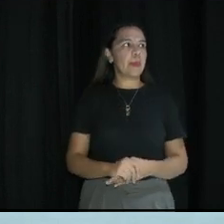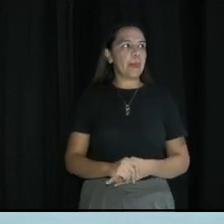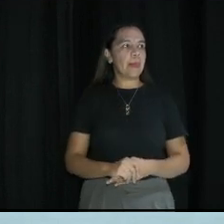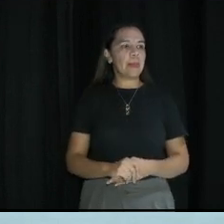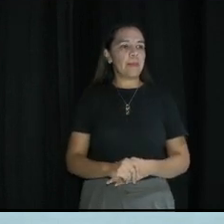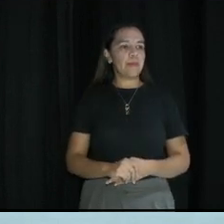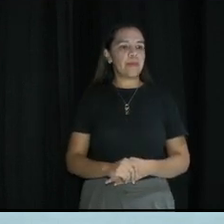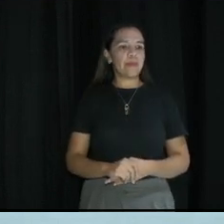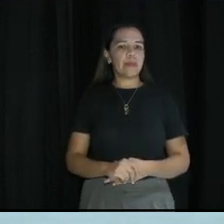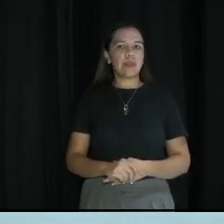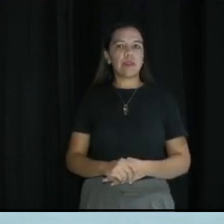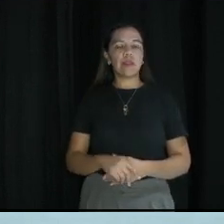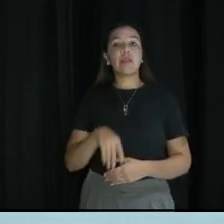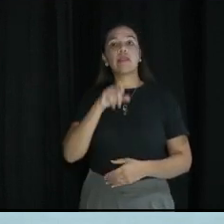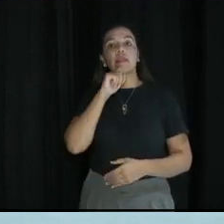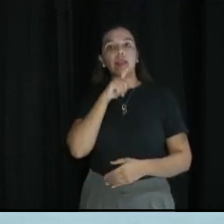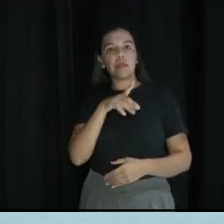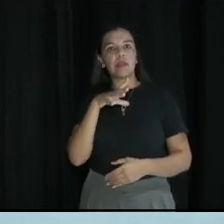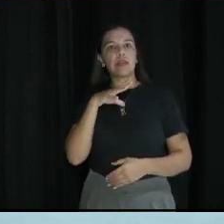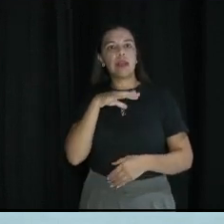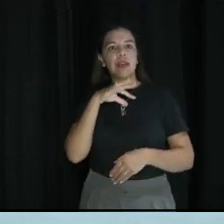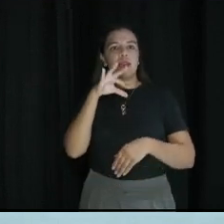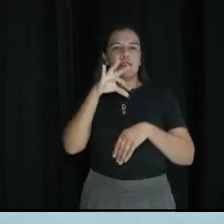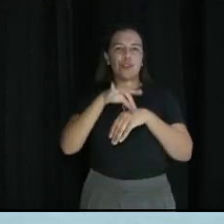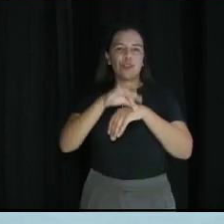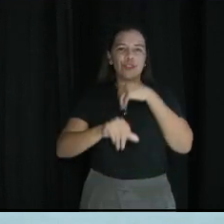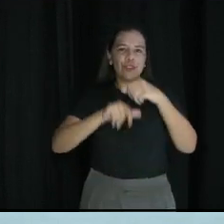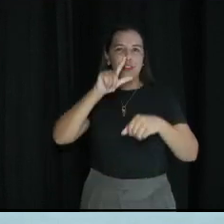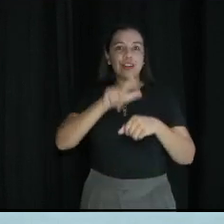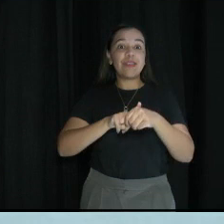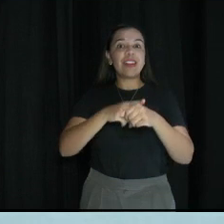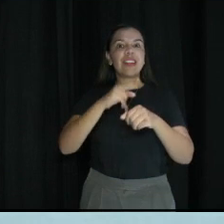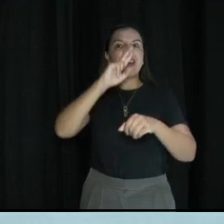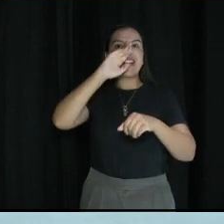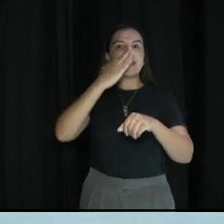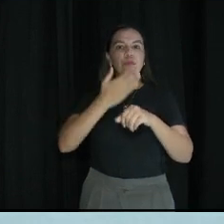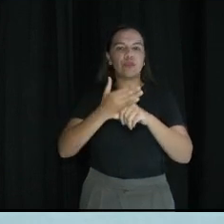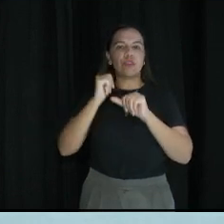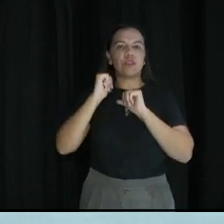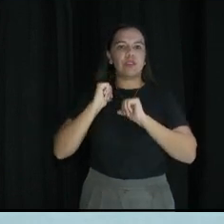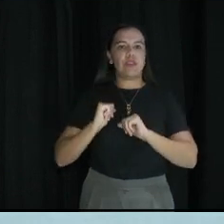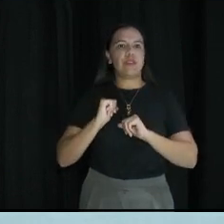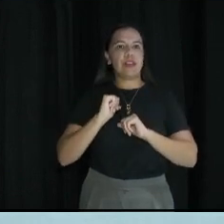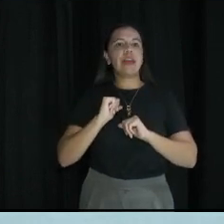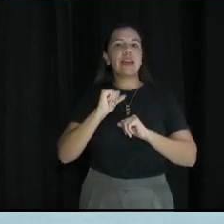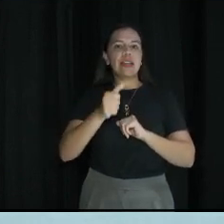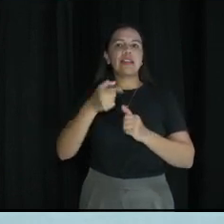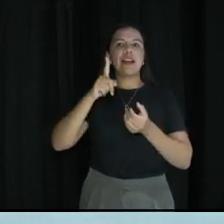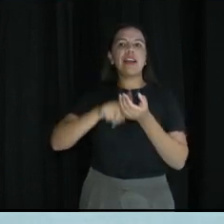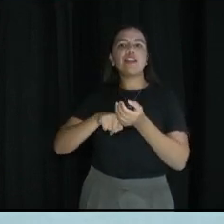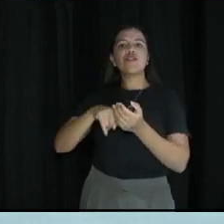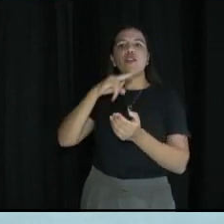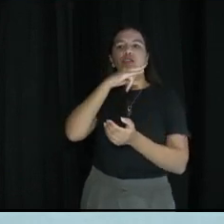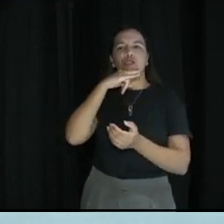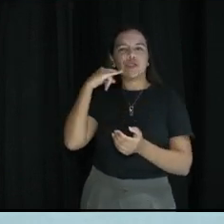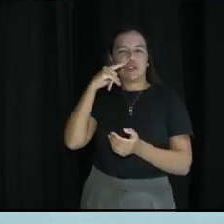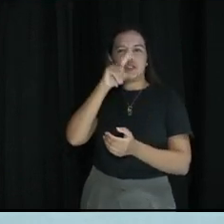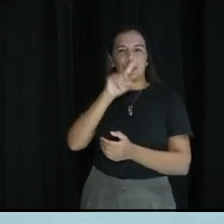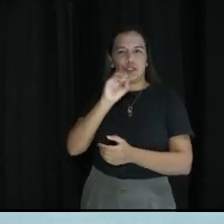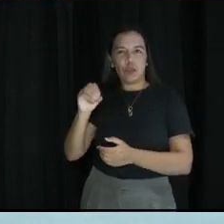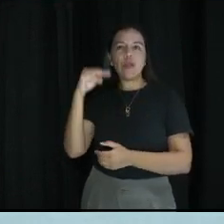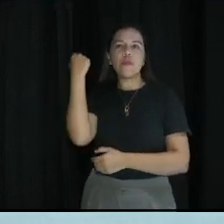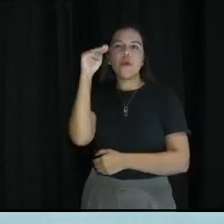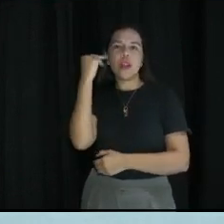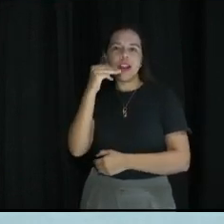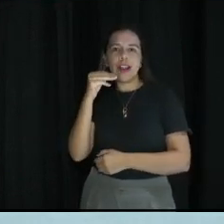Y también nos acompaña el médico veterinario Ismir, responsable de grandes felinos en el zoológico de Morelia.